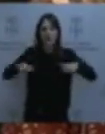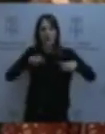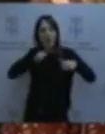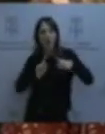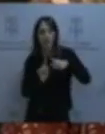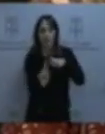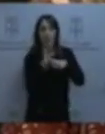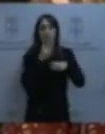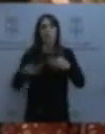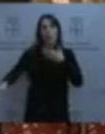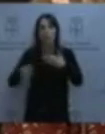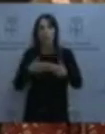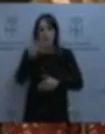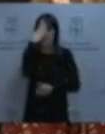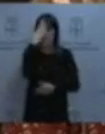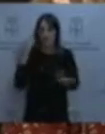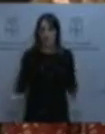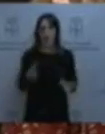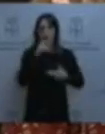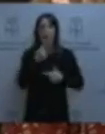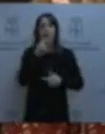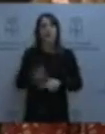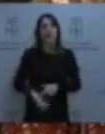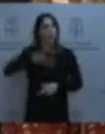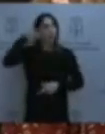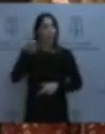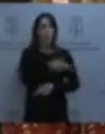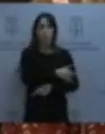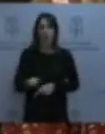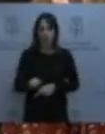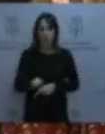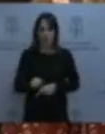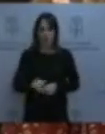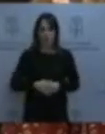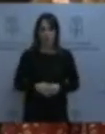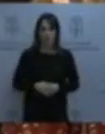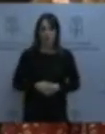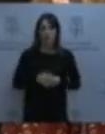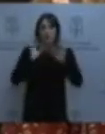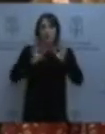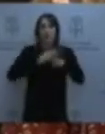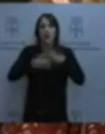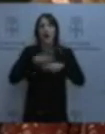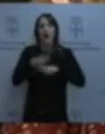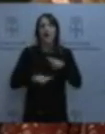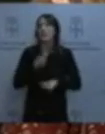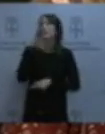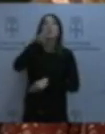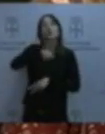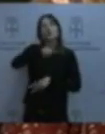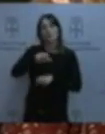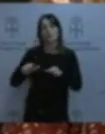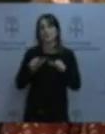por la puerta principal. Decía: no tengo nada de lo que dejar de sentirme orgulloso. Así hizo durante 2 meses.